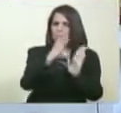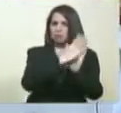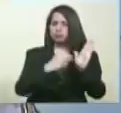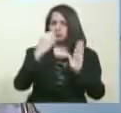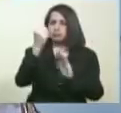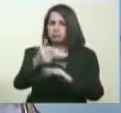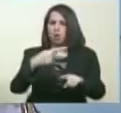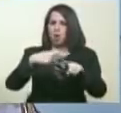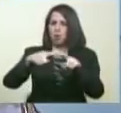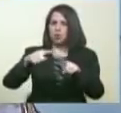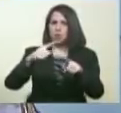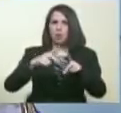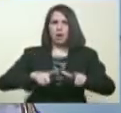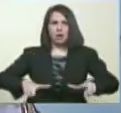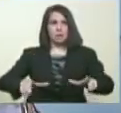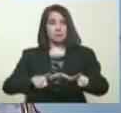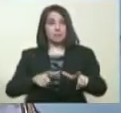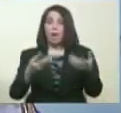Vamos a ponernos de acuerdo.